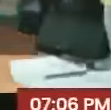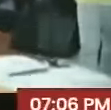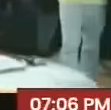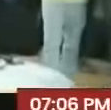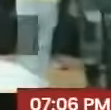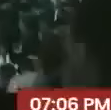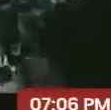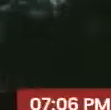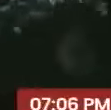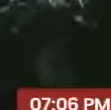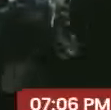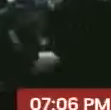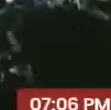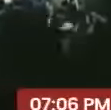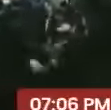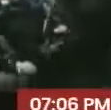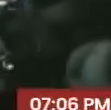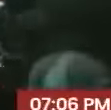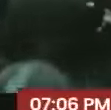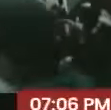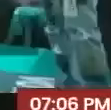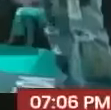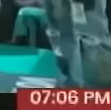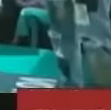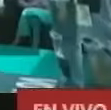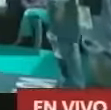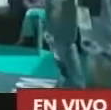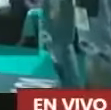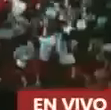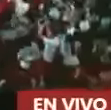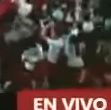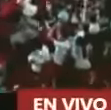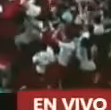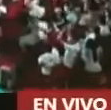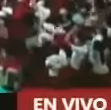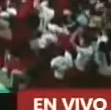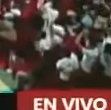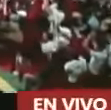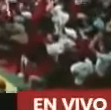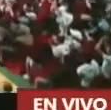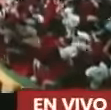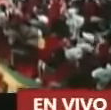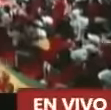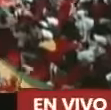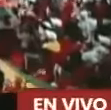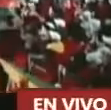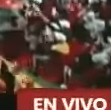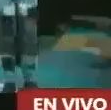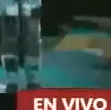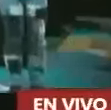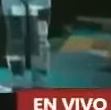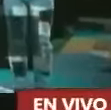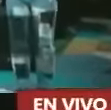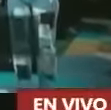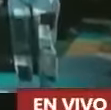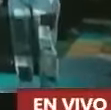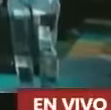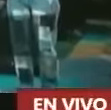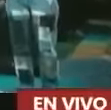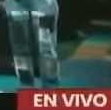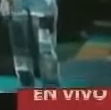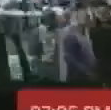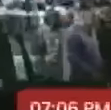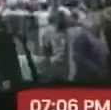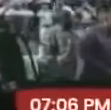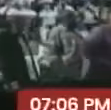toda la juventud a decir 5 veces sí por Venezuela, por la Guayana Esequiba, por la paz, por el amor, por